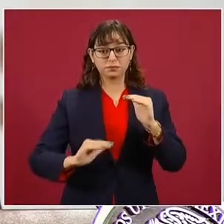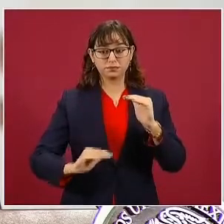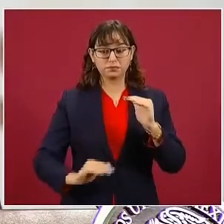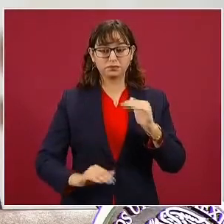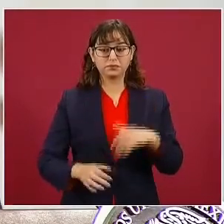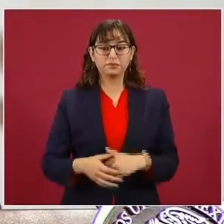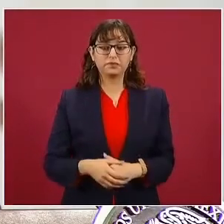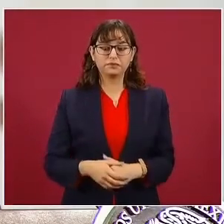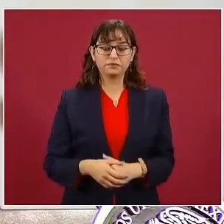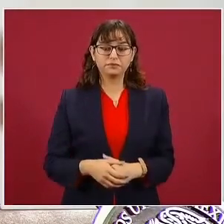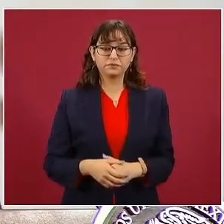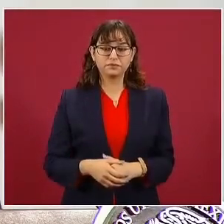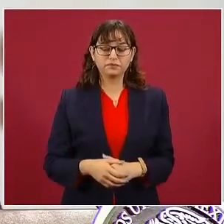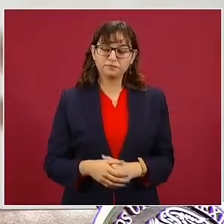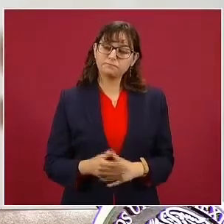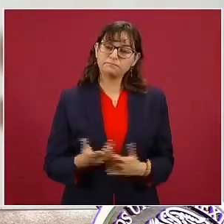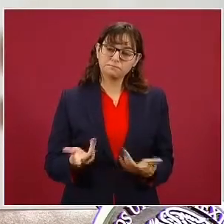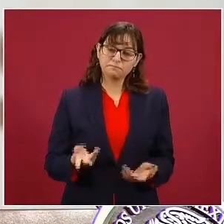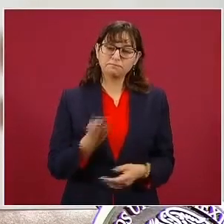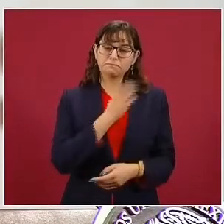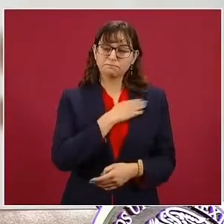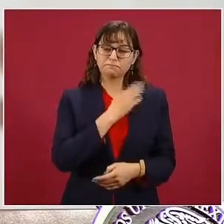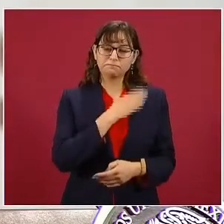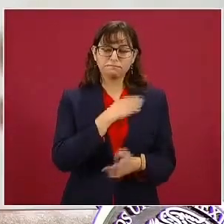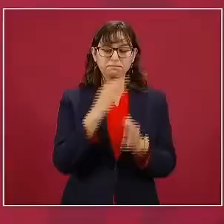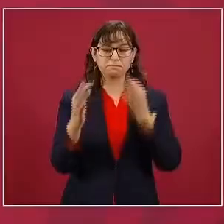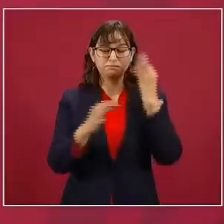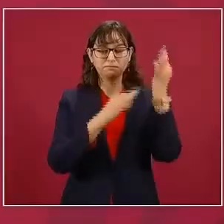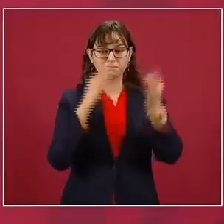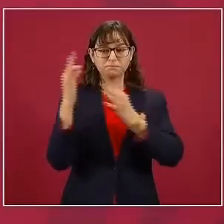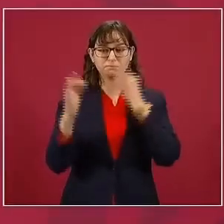y eso es una buena noticia